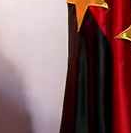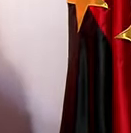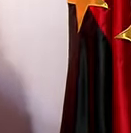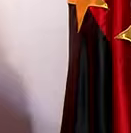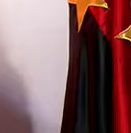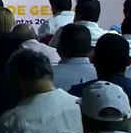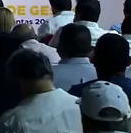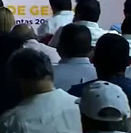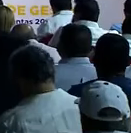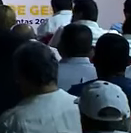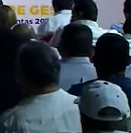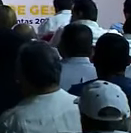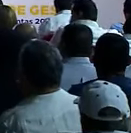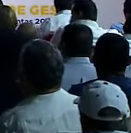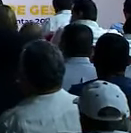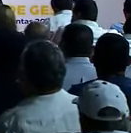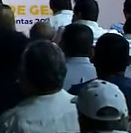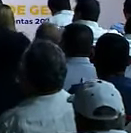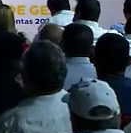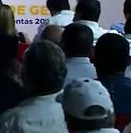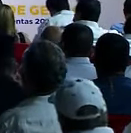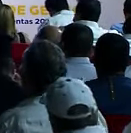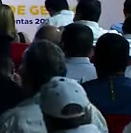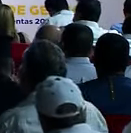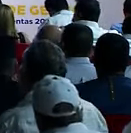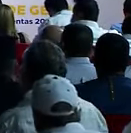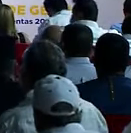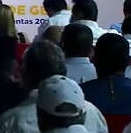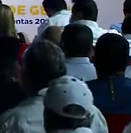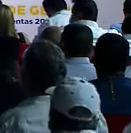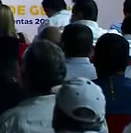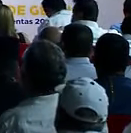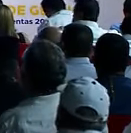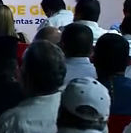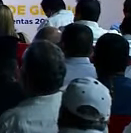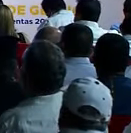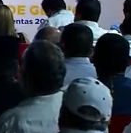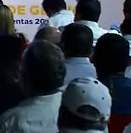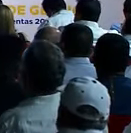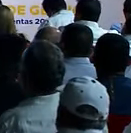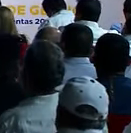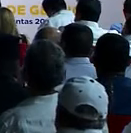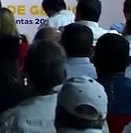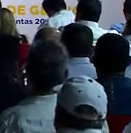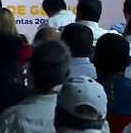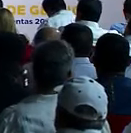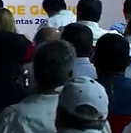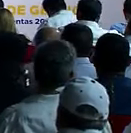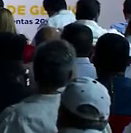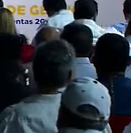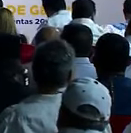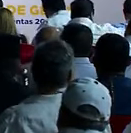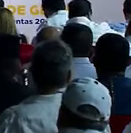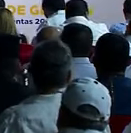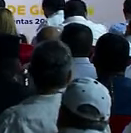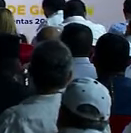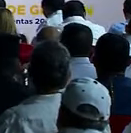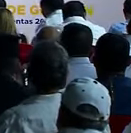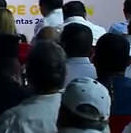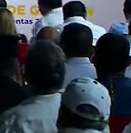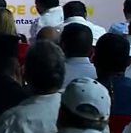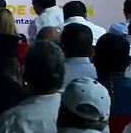quiero aprovechar la oportunidad para expresar la complacencia de una noticia que seguramente todos ustedes ya conocen, y